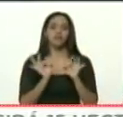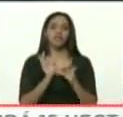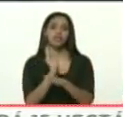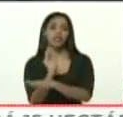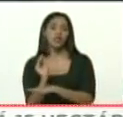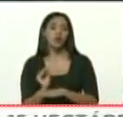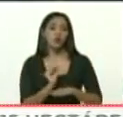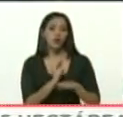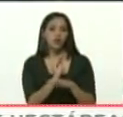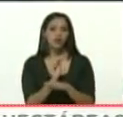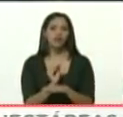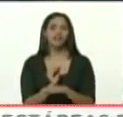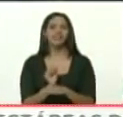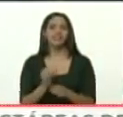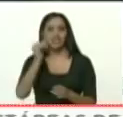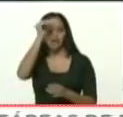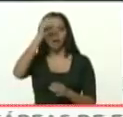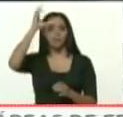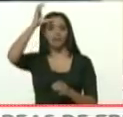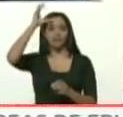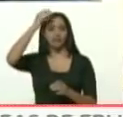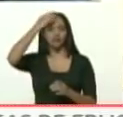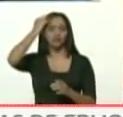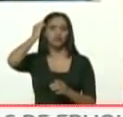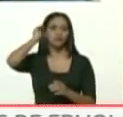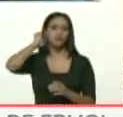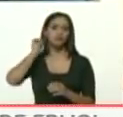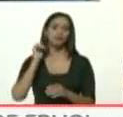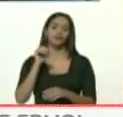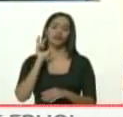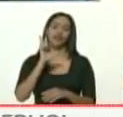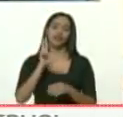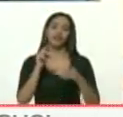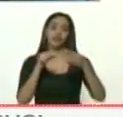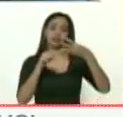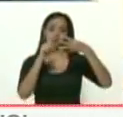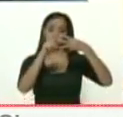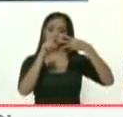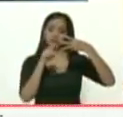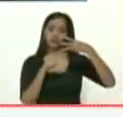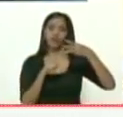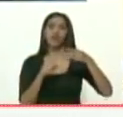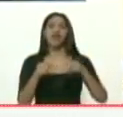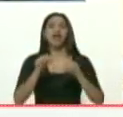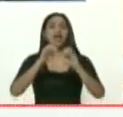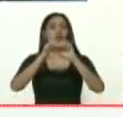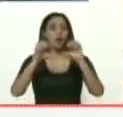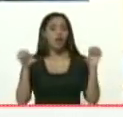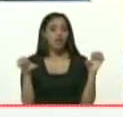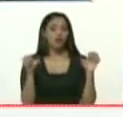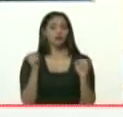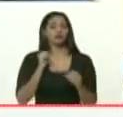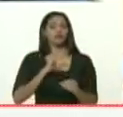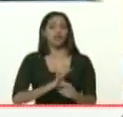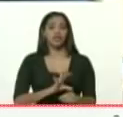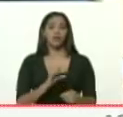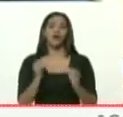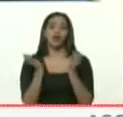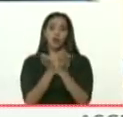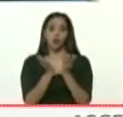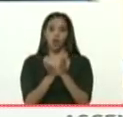prevención y de capacitación en tres ámbitos: el ámbito educativo, si estamos en las